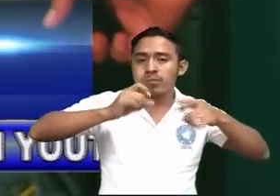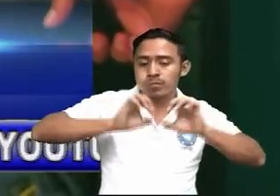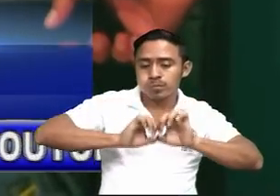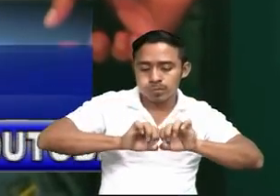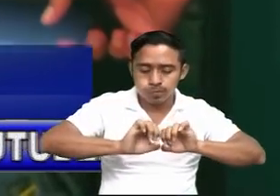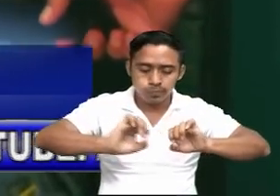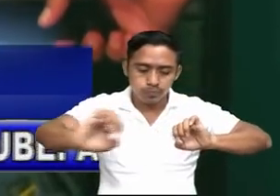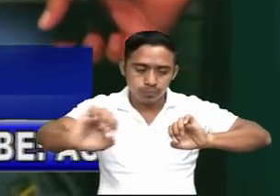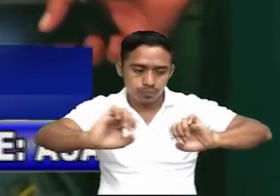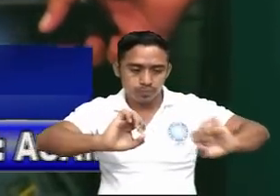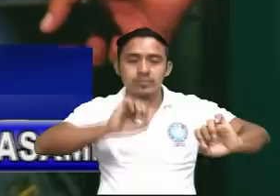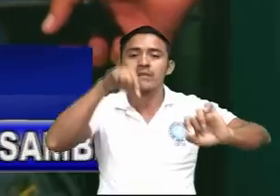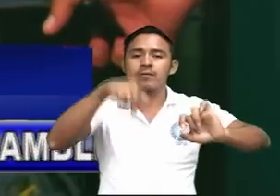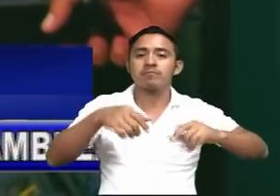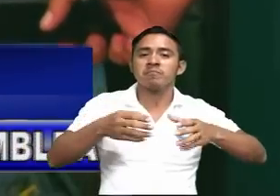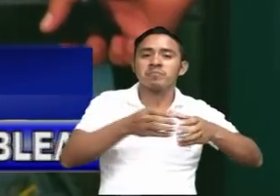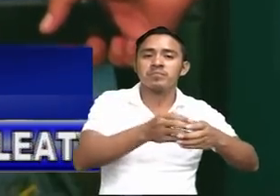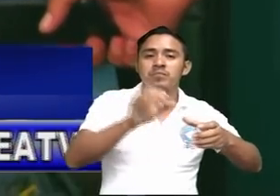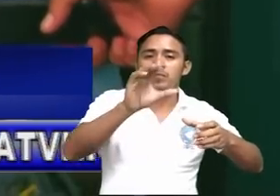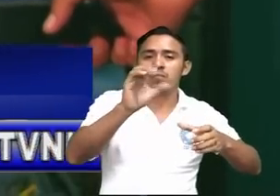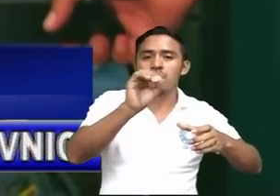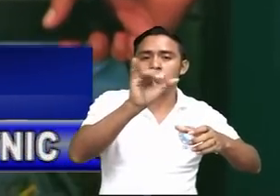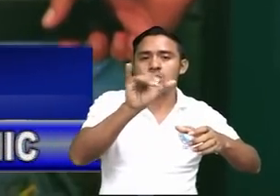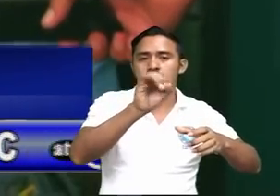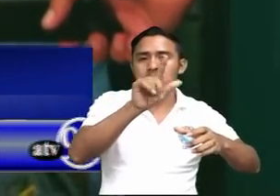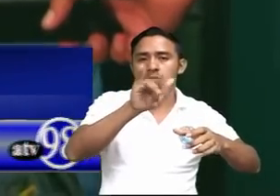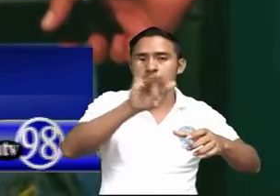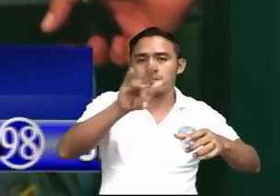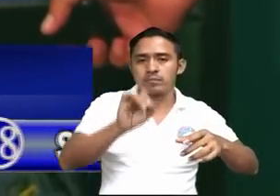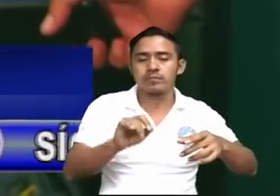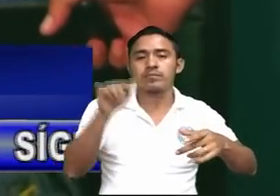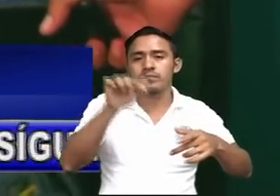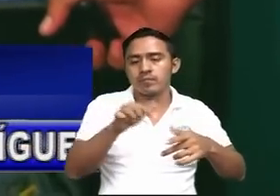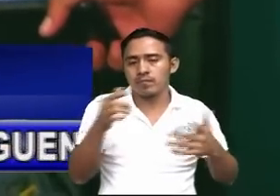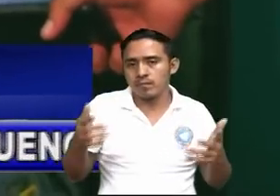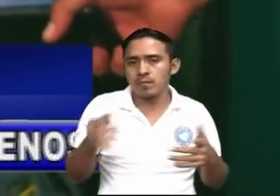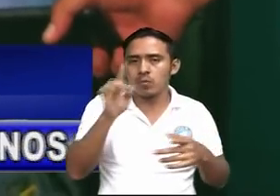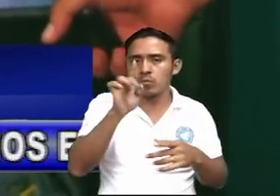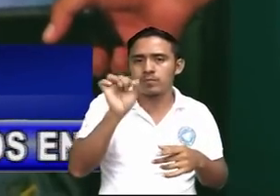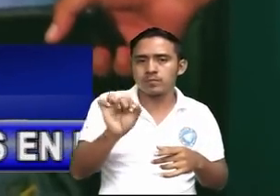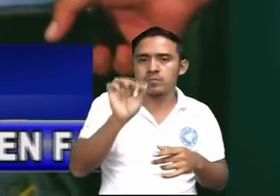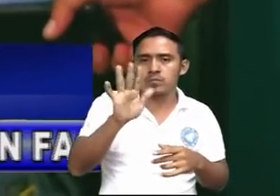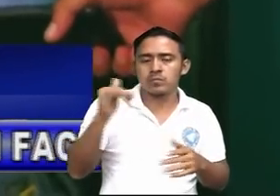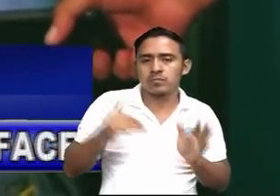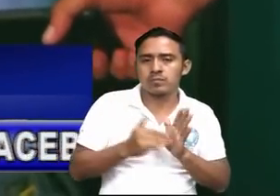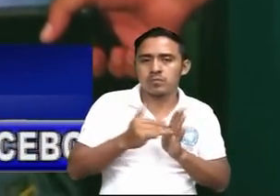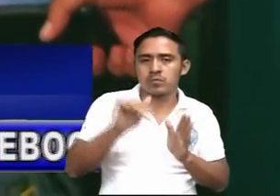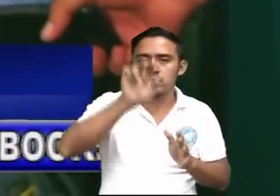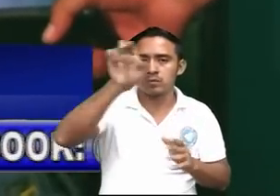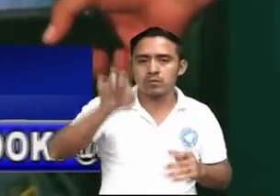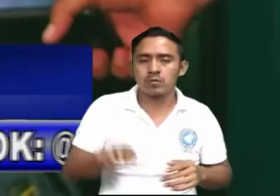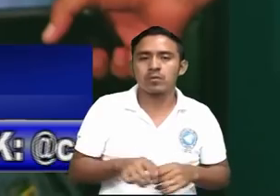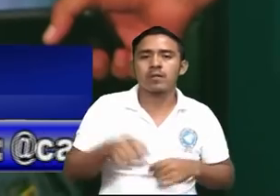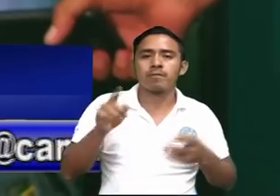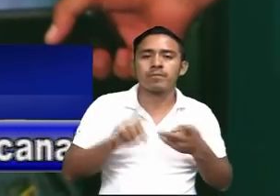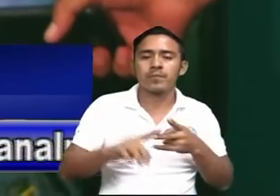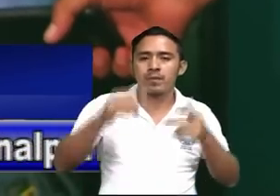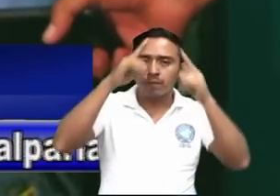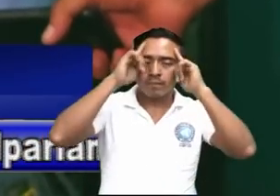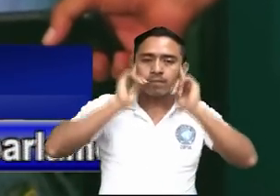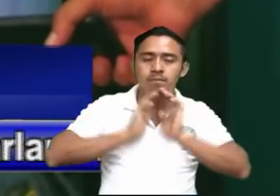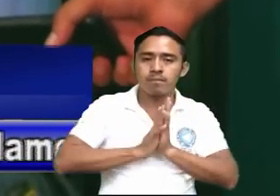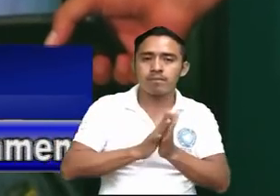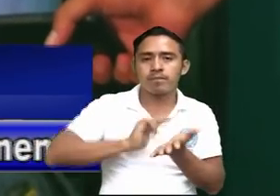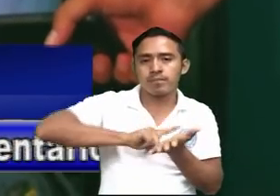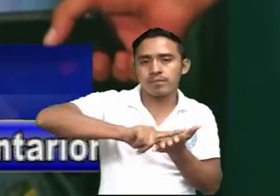potable en las comunidades del Coyolito con una inversión de 1.5 millones de córdobas. En El Viejo se